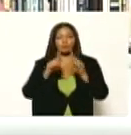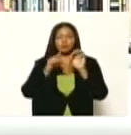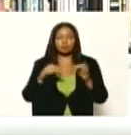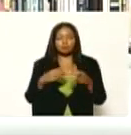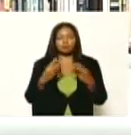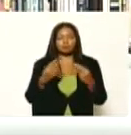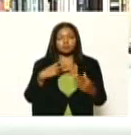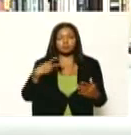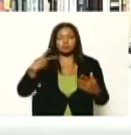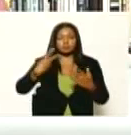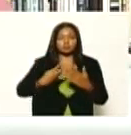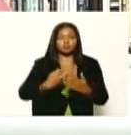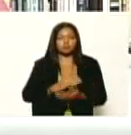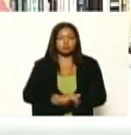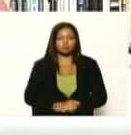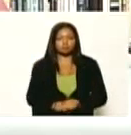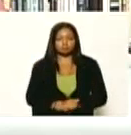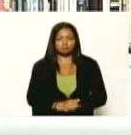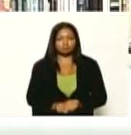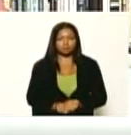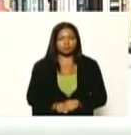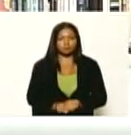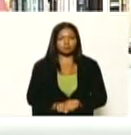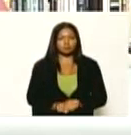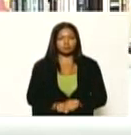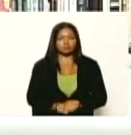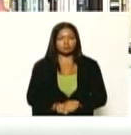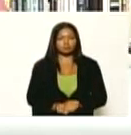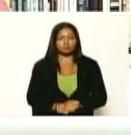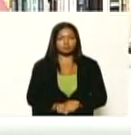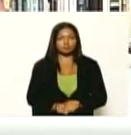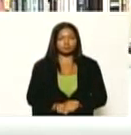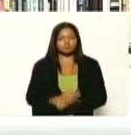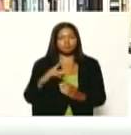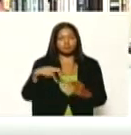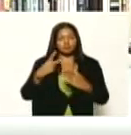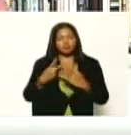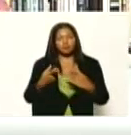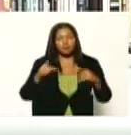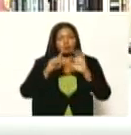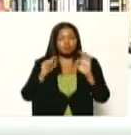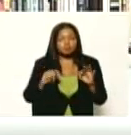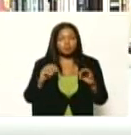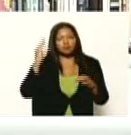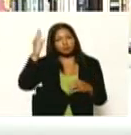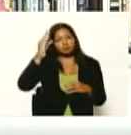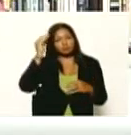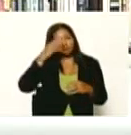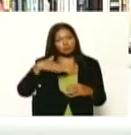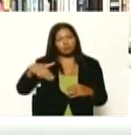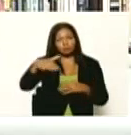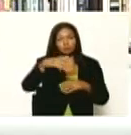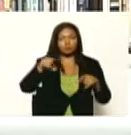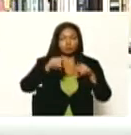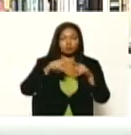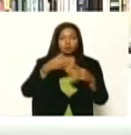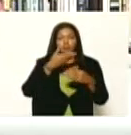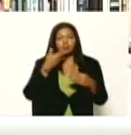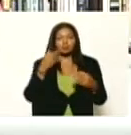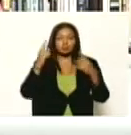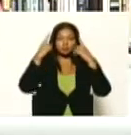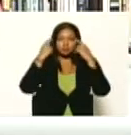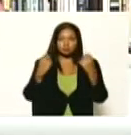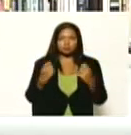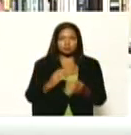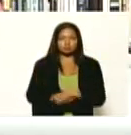mucha voluntad, una maquinaria que se construye con la participación voluntaria y consciente del pueblo, con los mejores